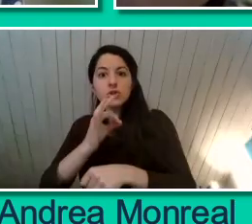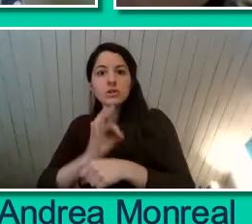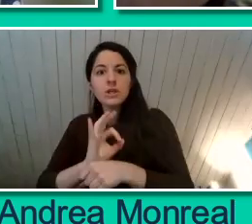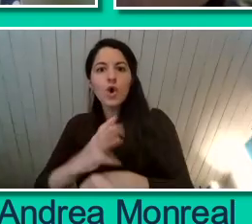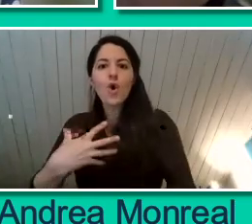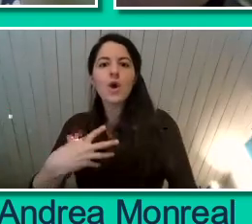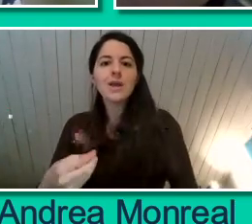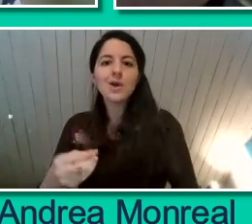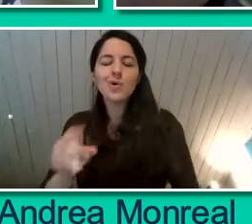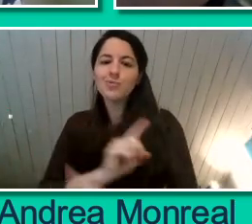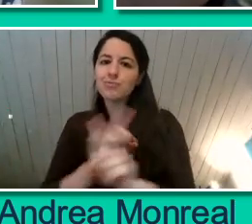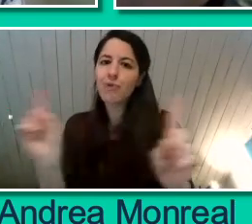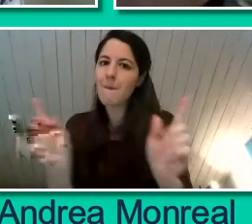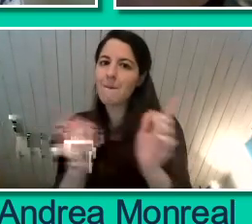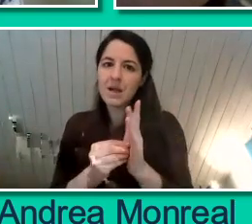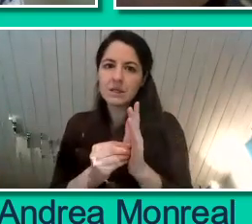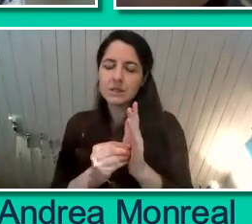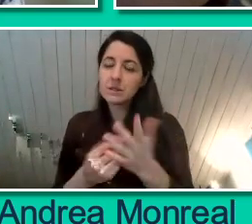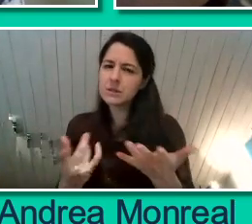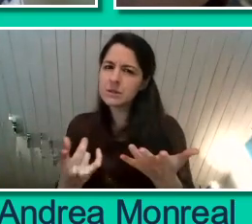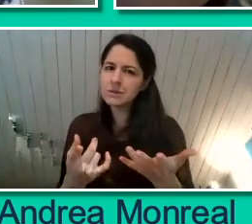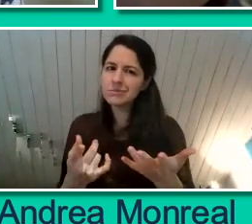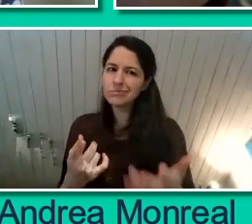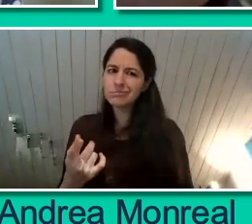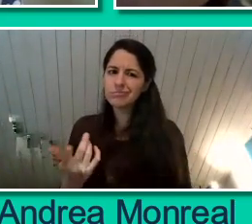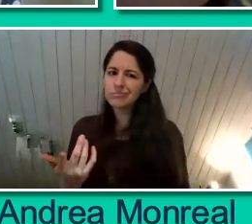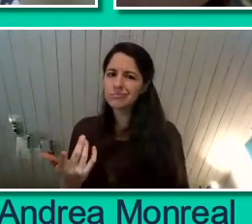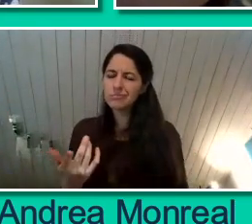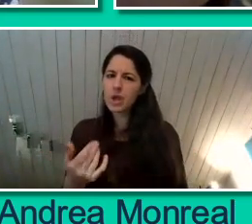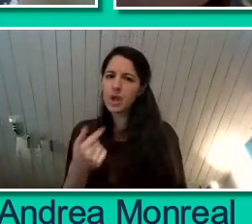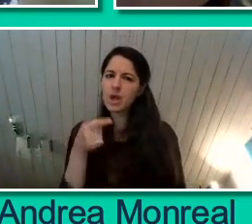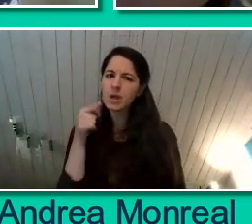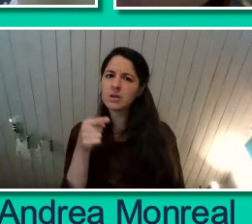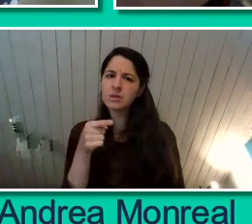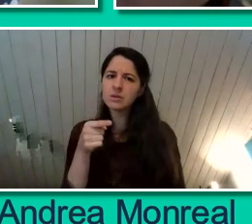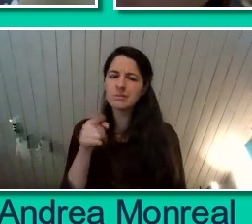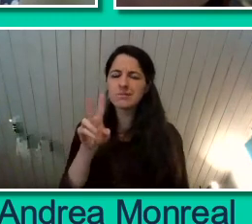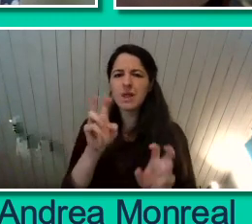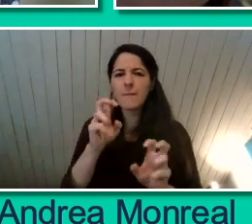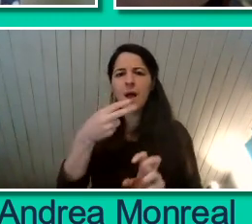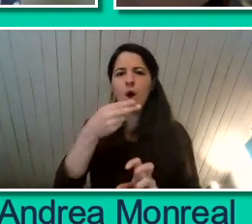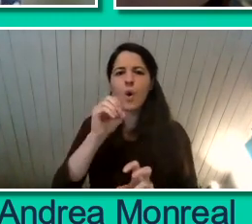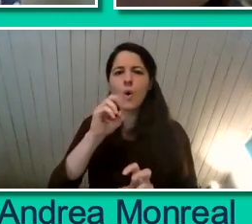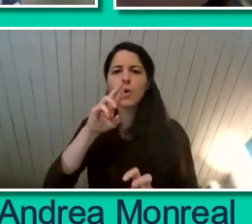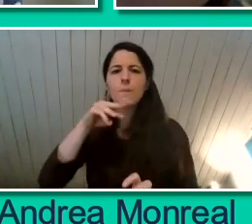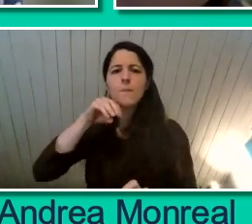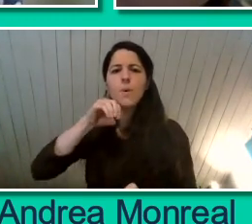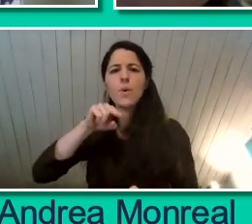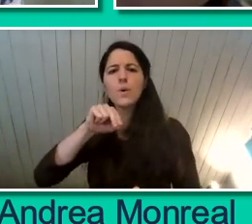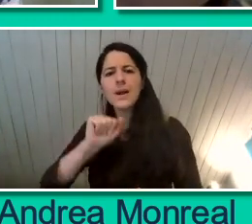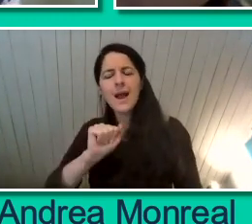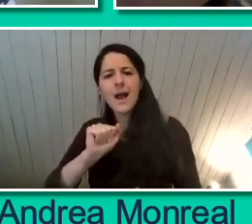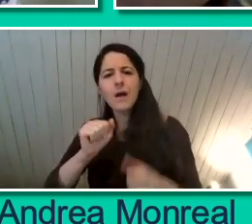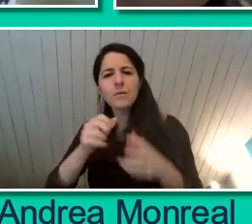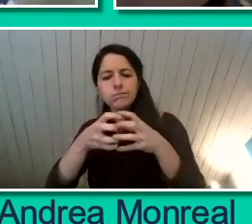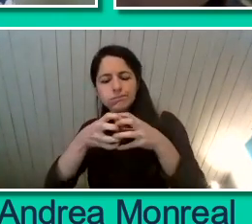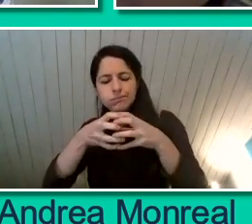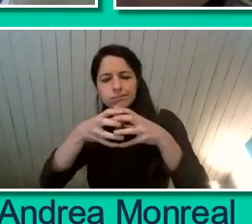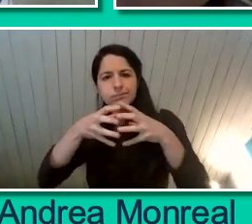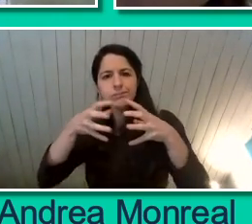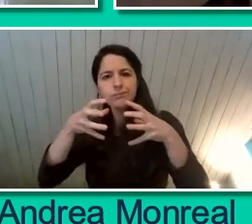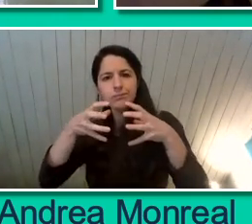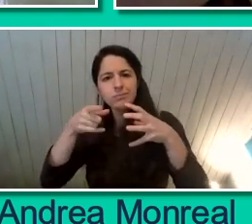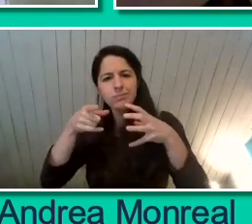en el embarazo ayudaba, no sé, o producía algún aumento en el tamaño de este. ¿Qué sabes tú sobre